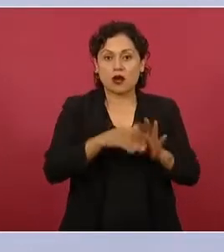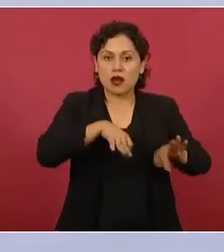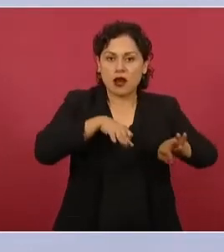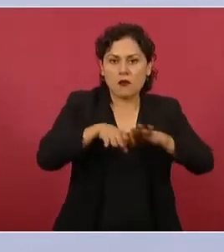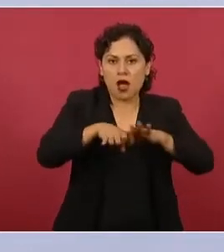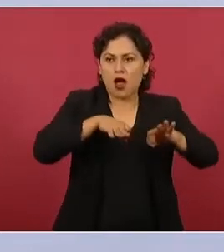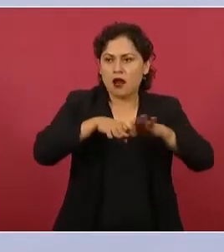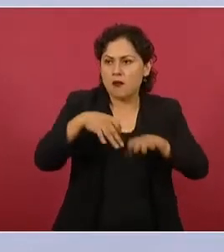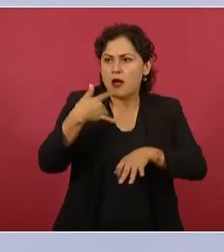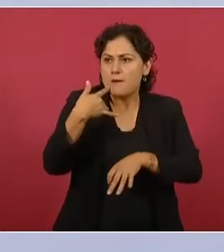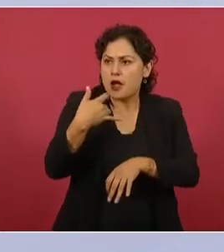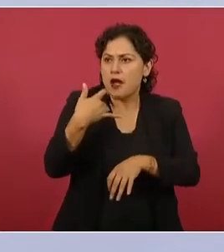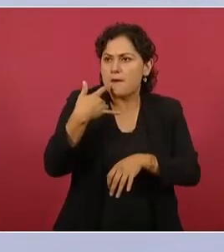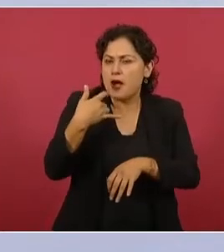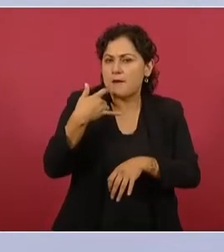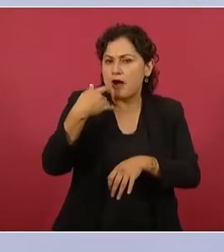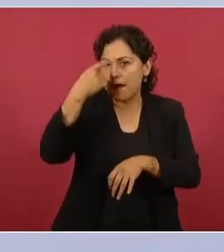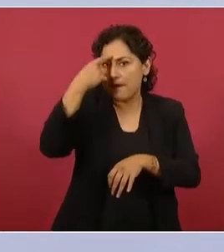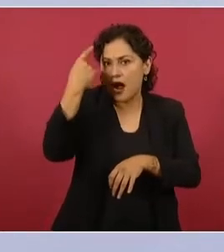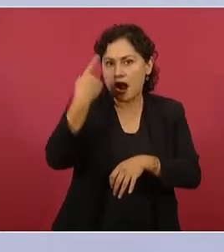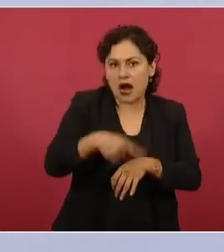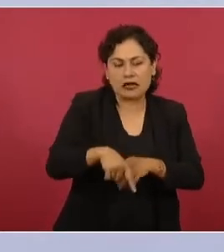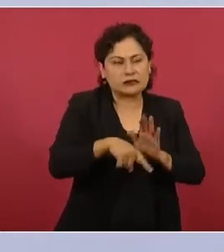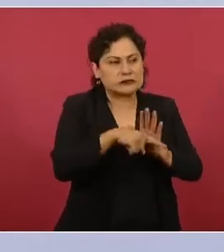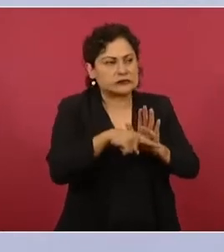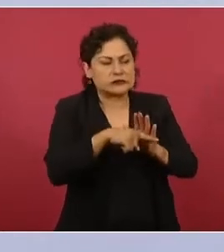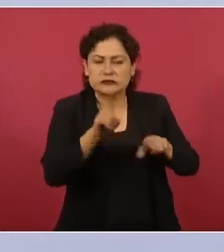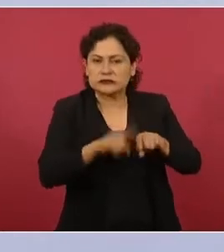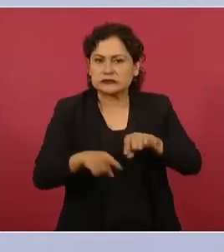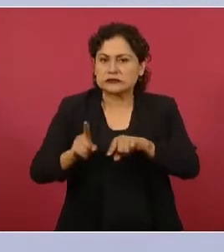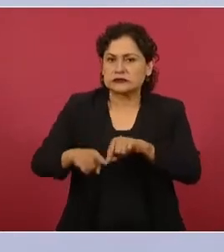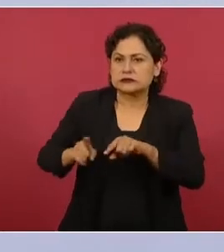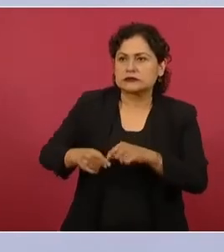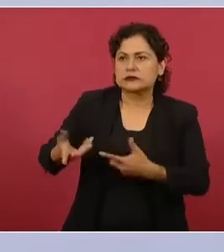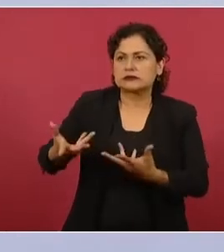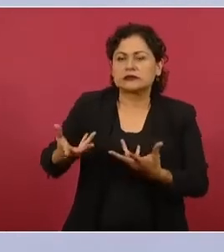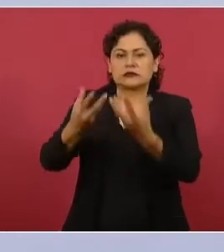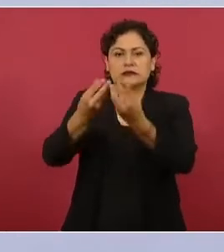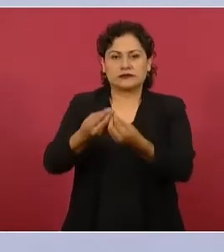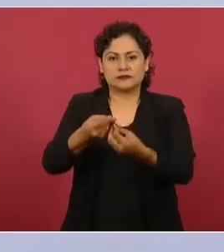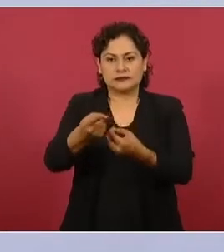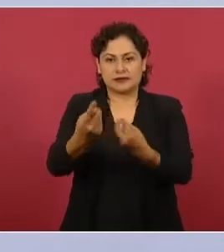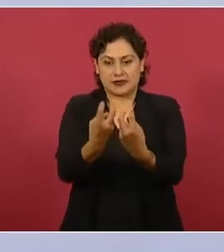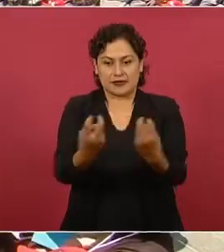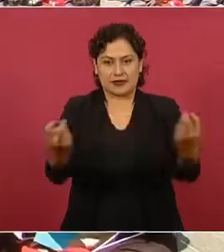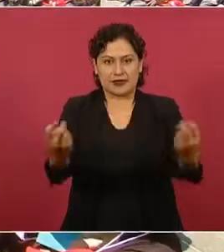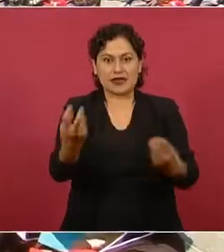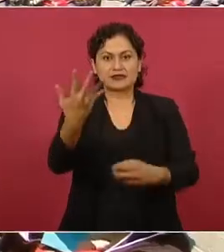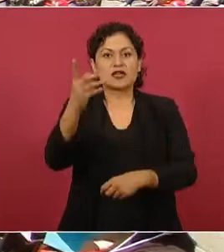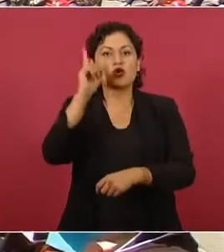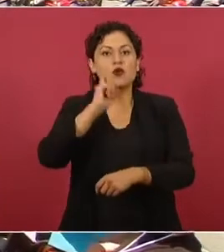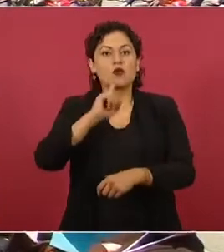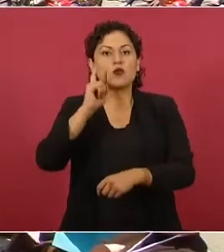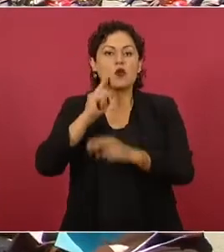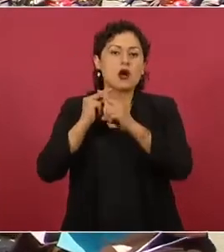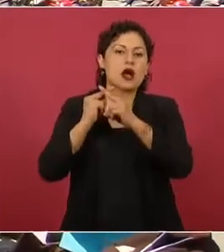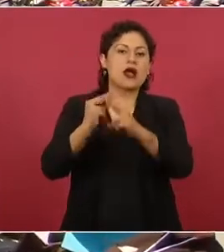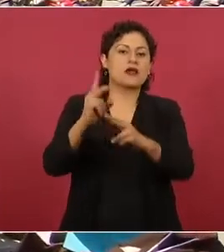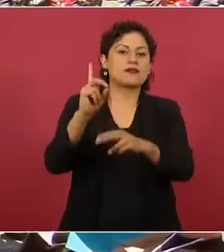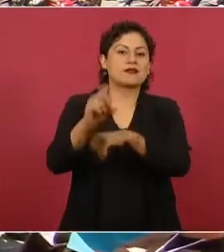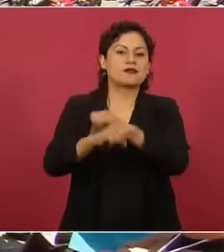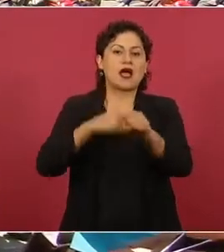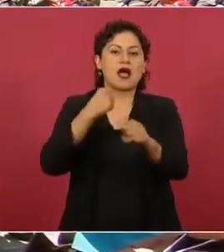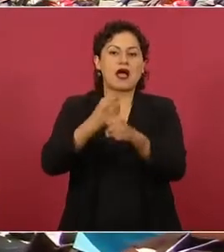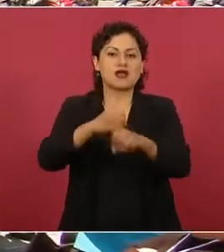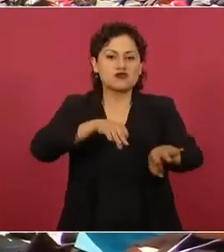el ánimo ante la adversidad. Hoy nos acompañan aquí adelante 5 mujeres que llevan más de 30 años de trayectoria